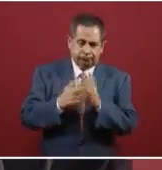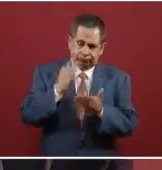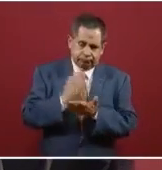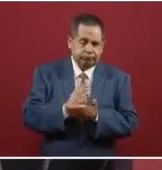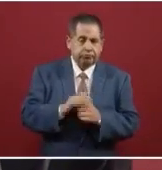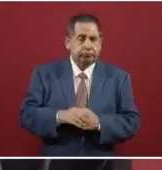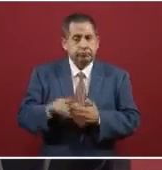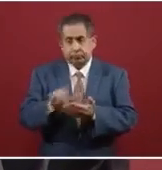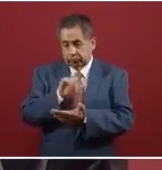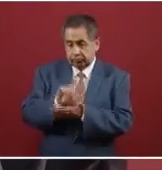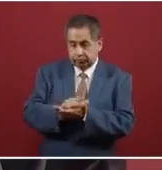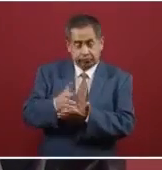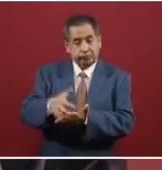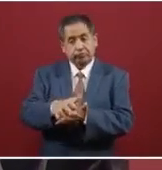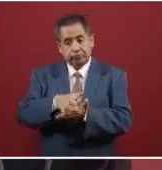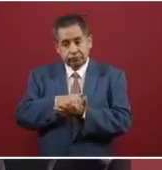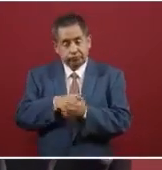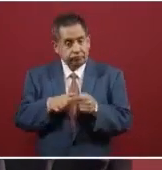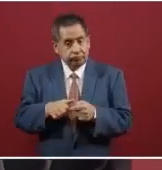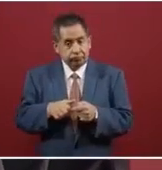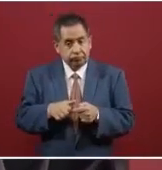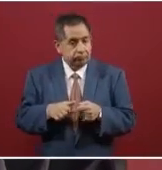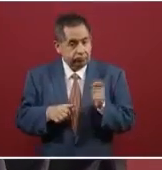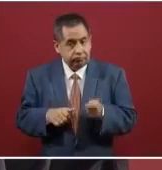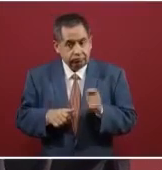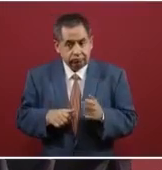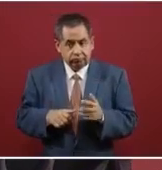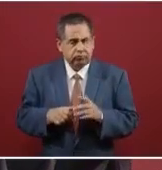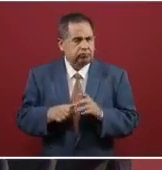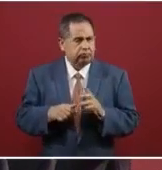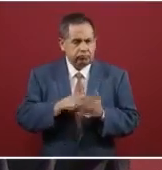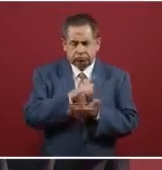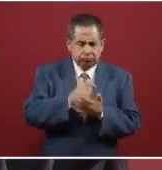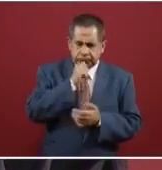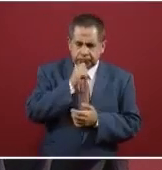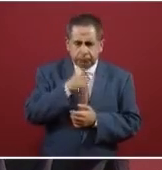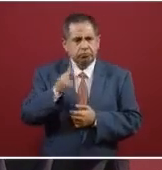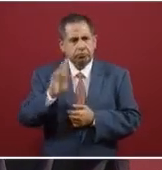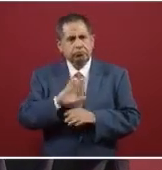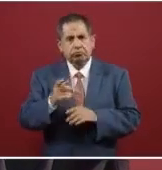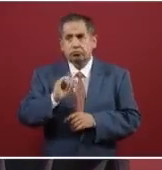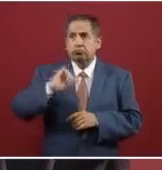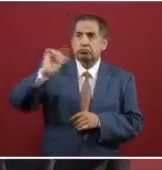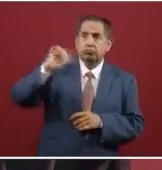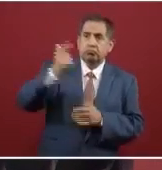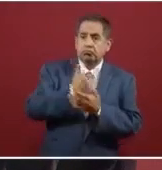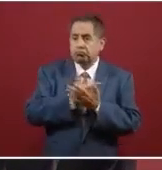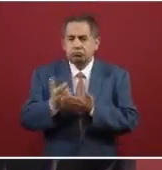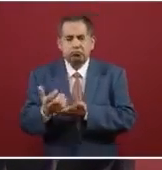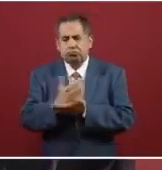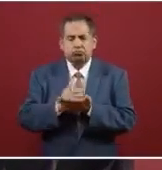sin esa ley ya se redujo el salario de los altos funcionarios